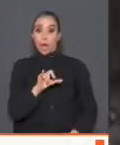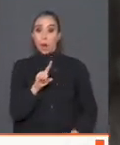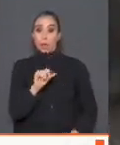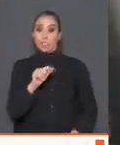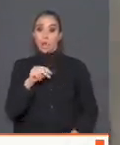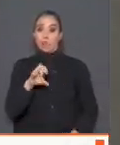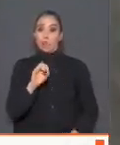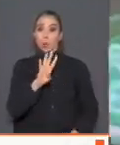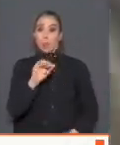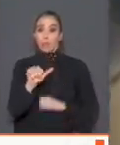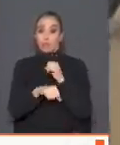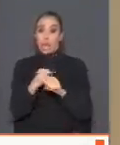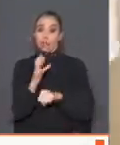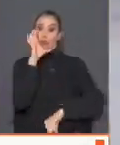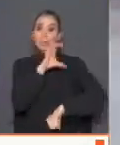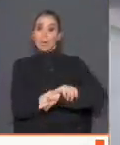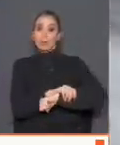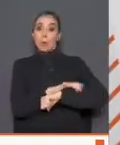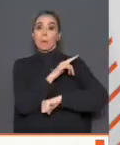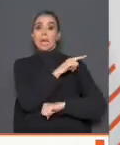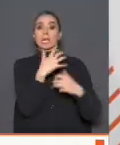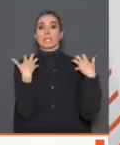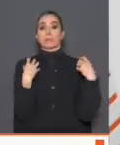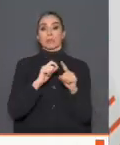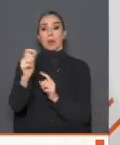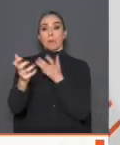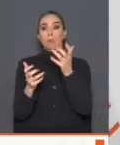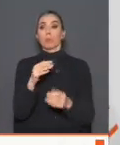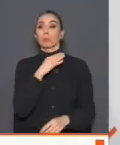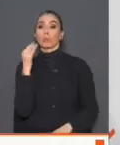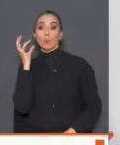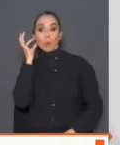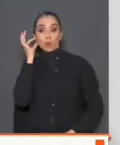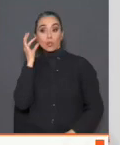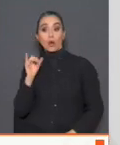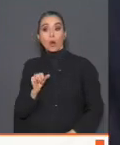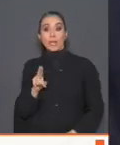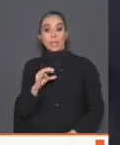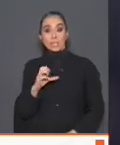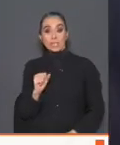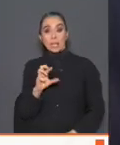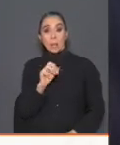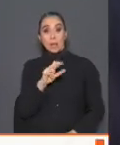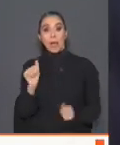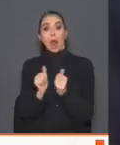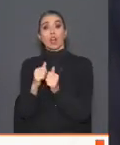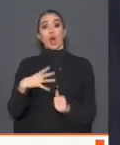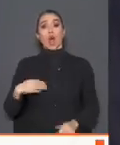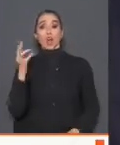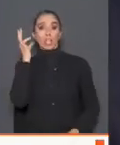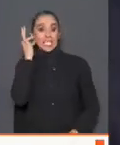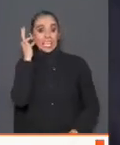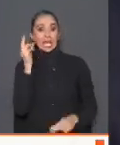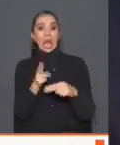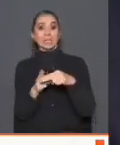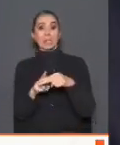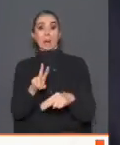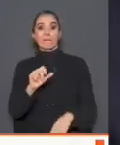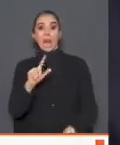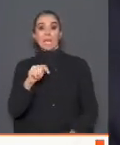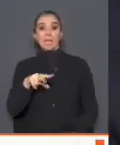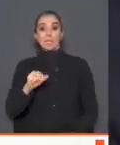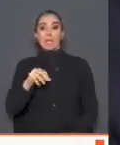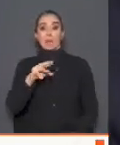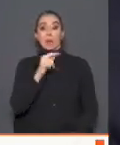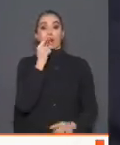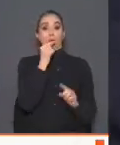fue detenido por su presunta responsabilidad en la muerte de Jessica Parra y su hija Valentina Mora. Sería formalizado por el delito de femicidio y por el